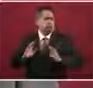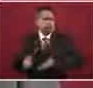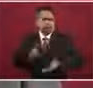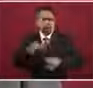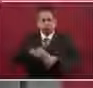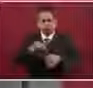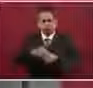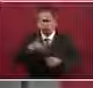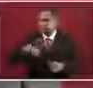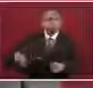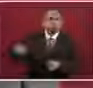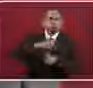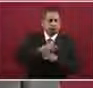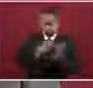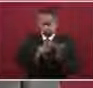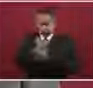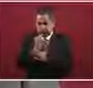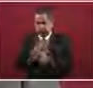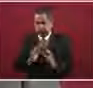y a decidir.